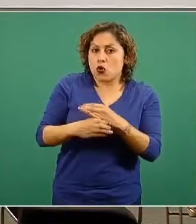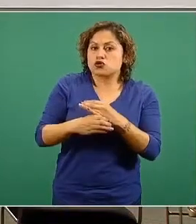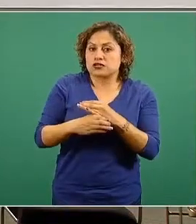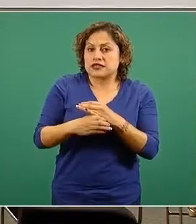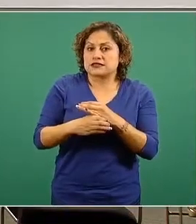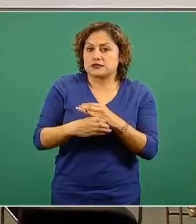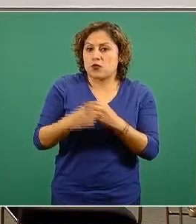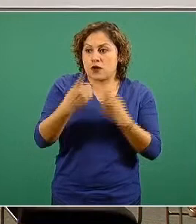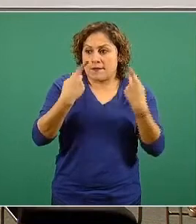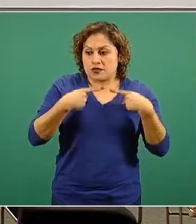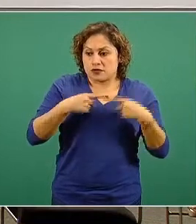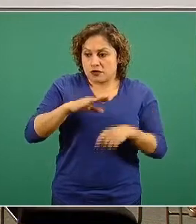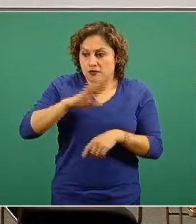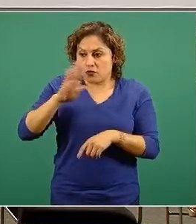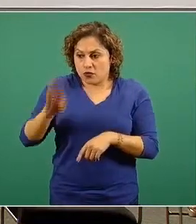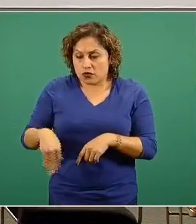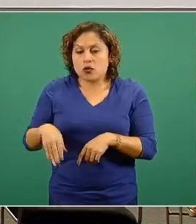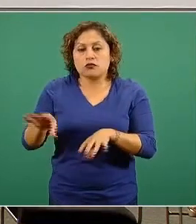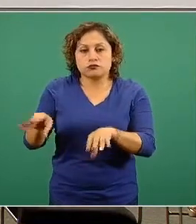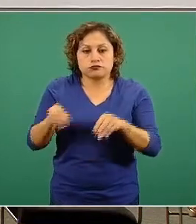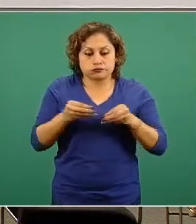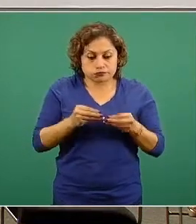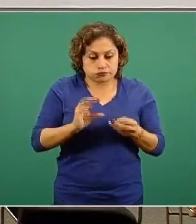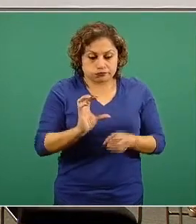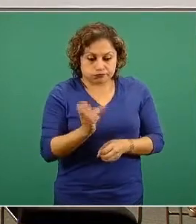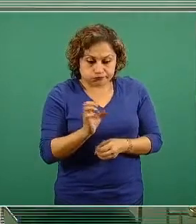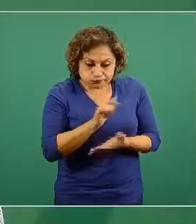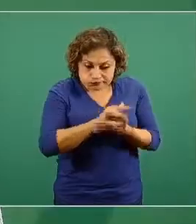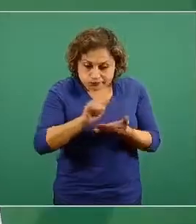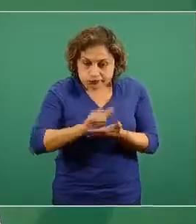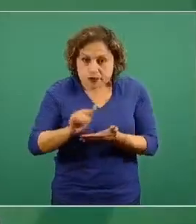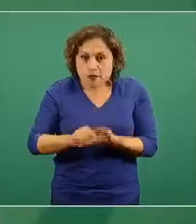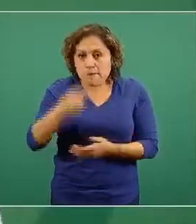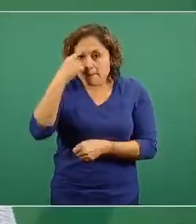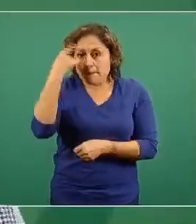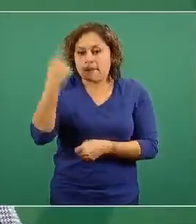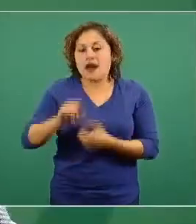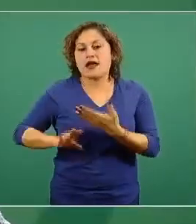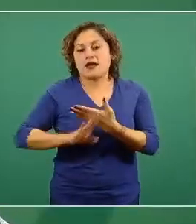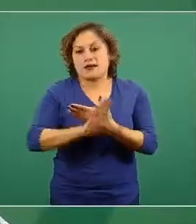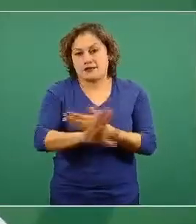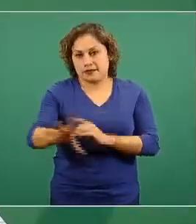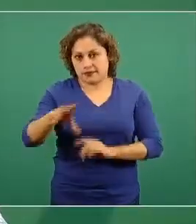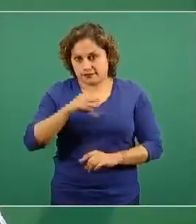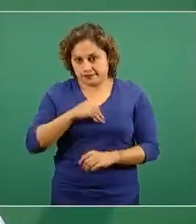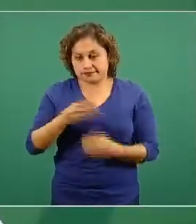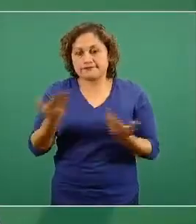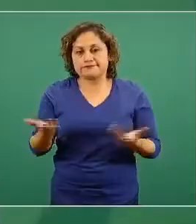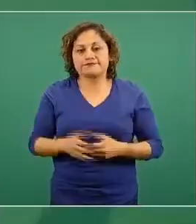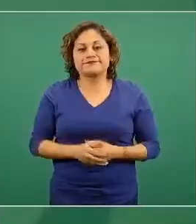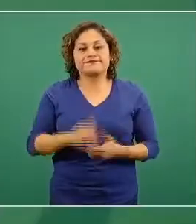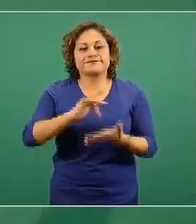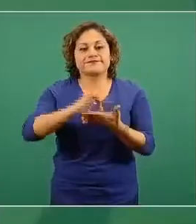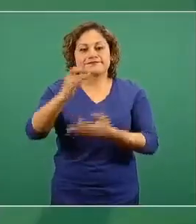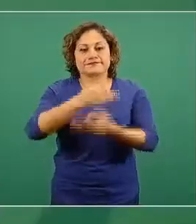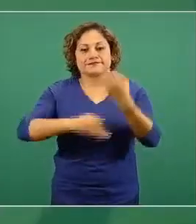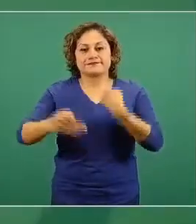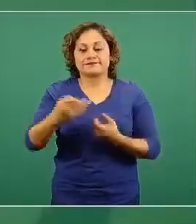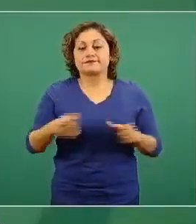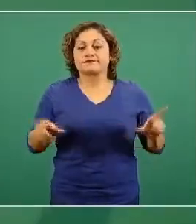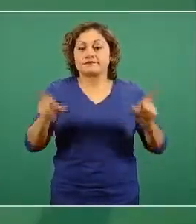y dejarlo, digamos, limpio para que no represente un riesgo de contagio. Bien, pues muchas gracias a todos, damos por terminada